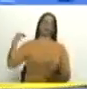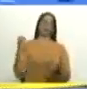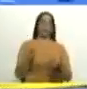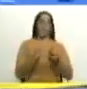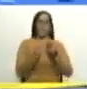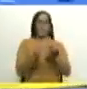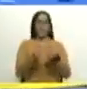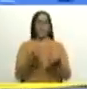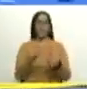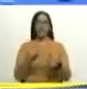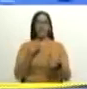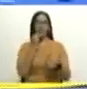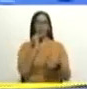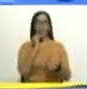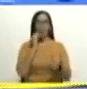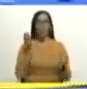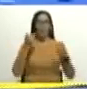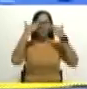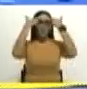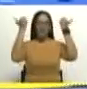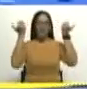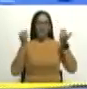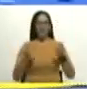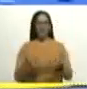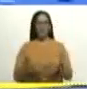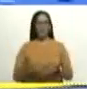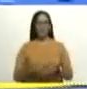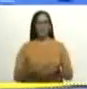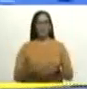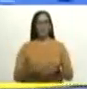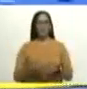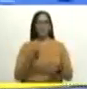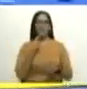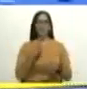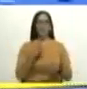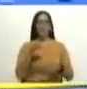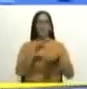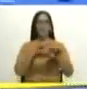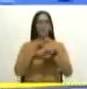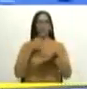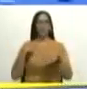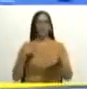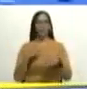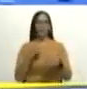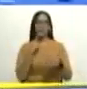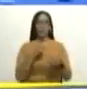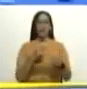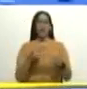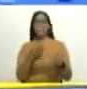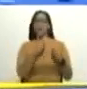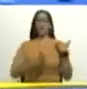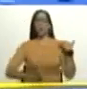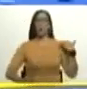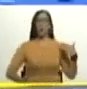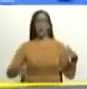empezandito, pues estaba yo jojoto, era inocente. Y me decía un ministro que yo tuve, me decía,